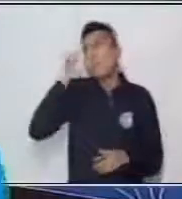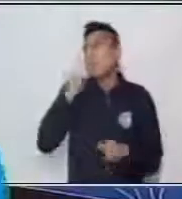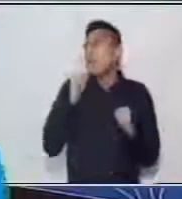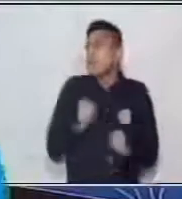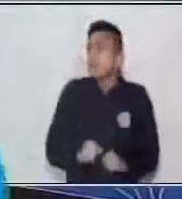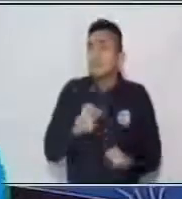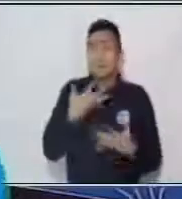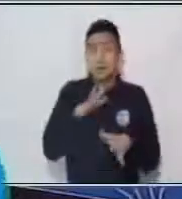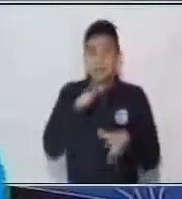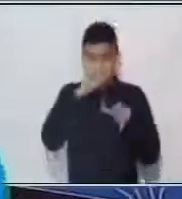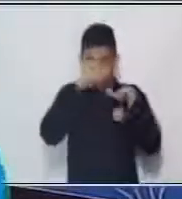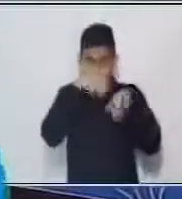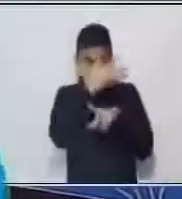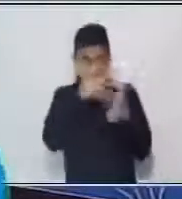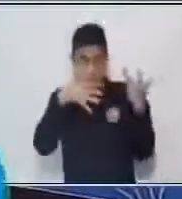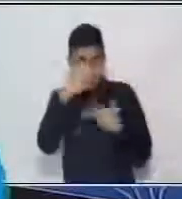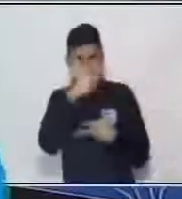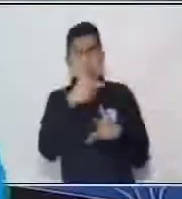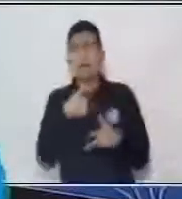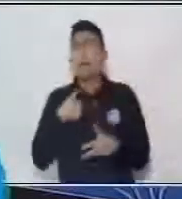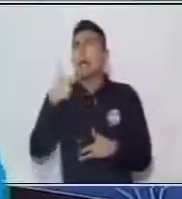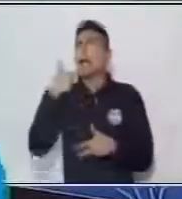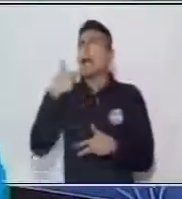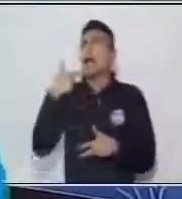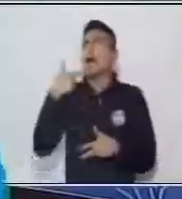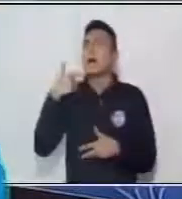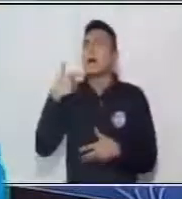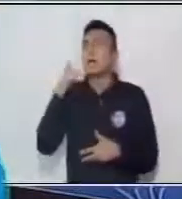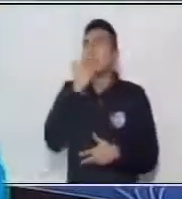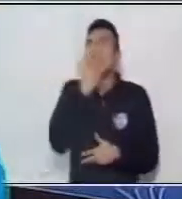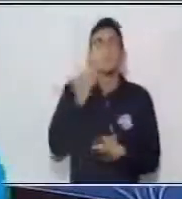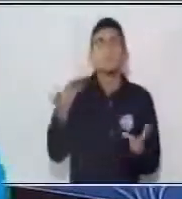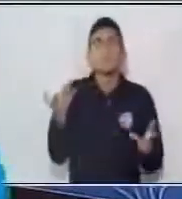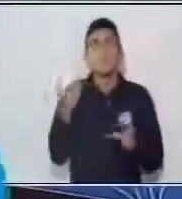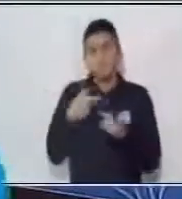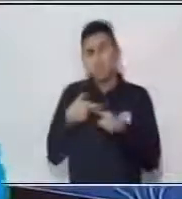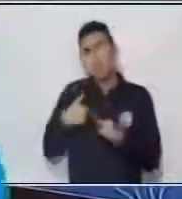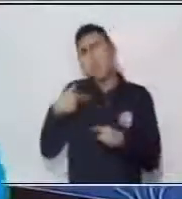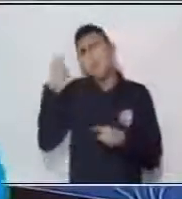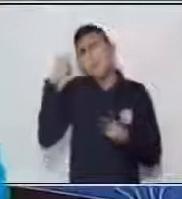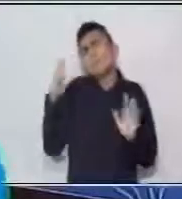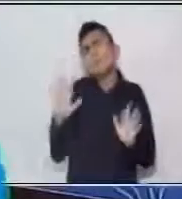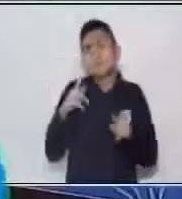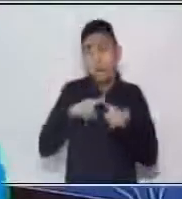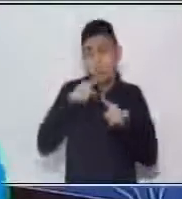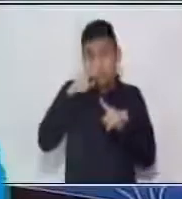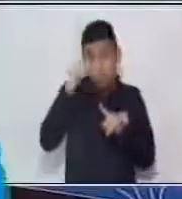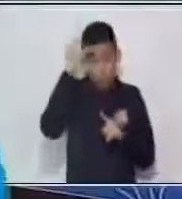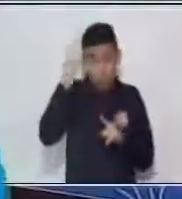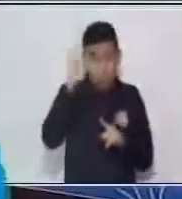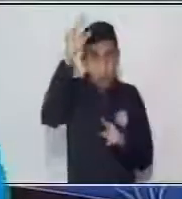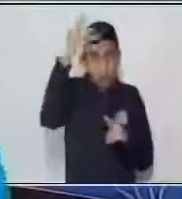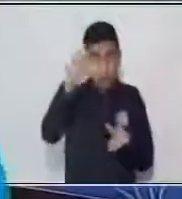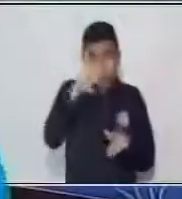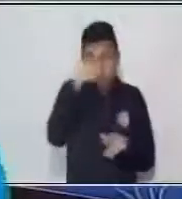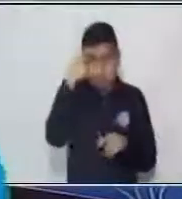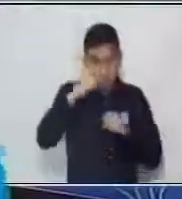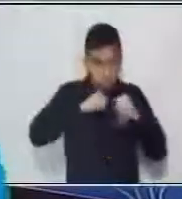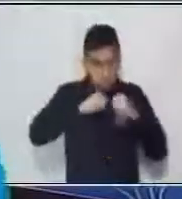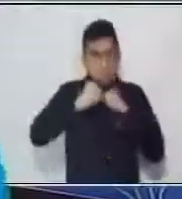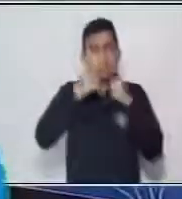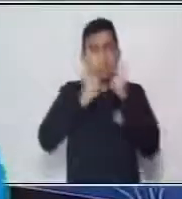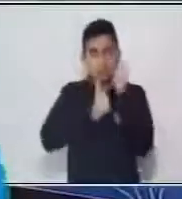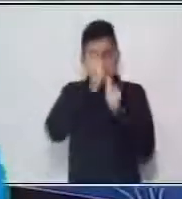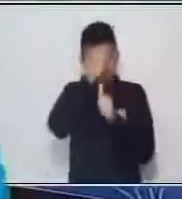si llega a aquel punto de decir, me tiendo a confundir, pero siento que conforme vayas manejando bien esto,